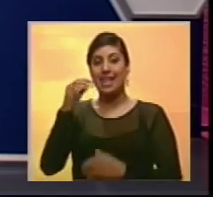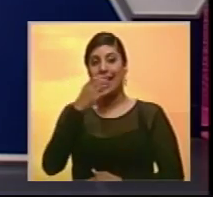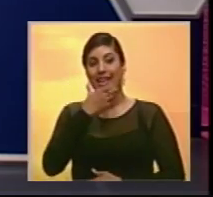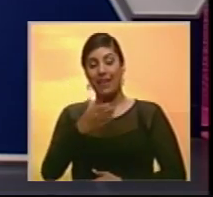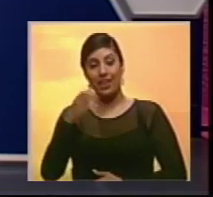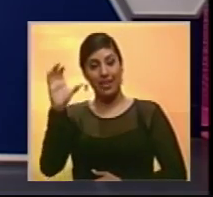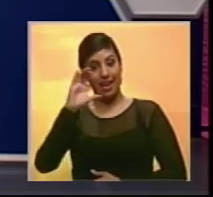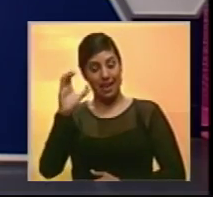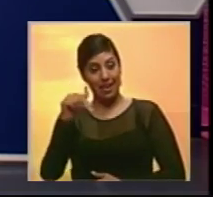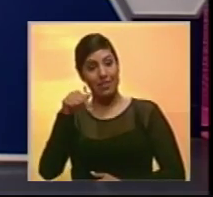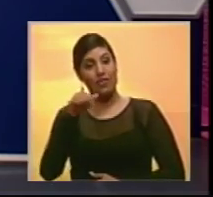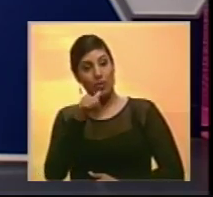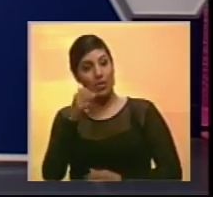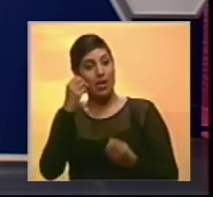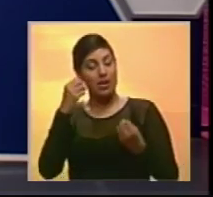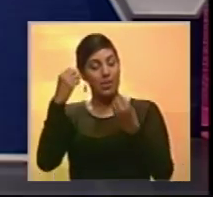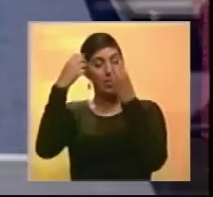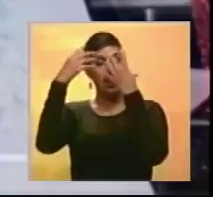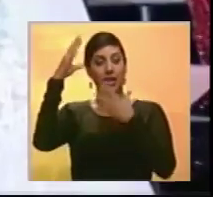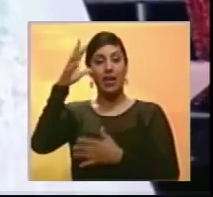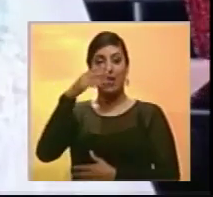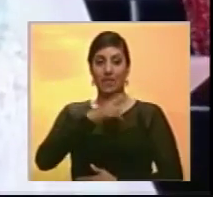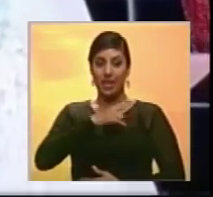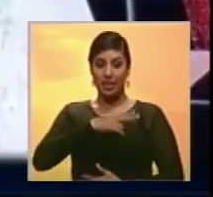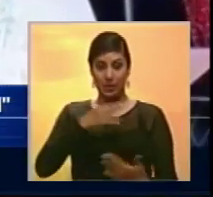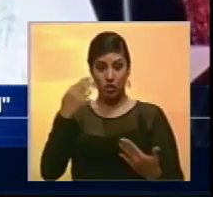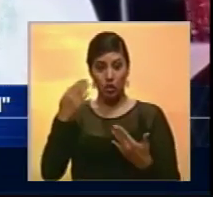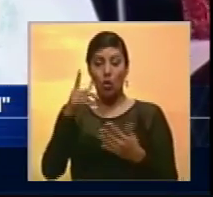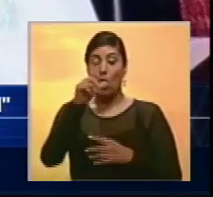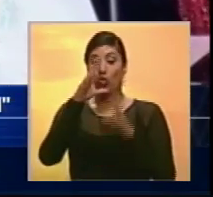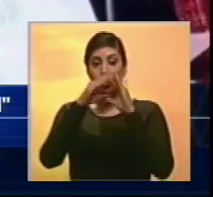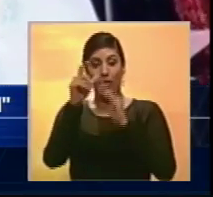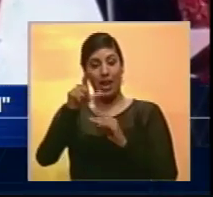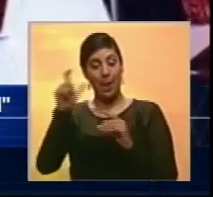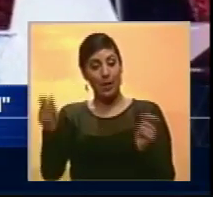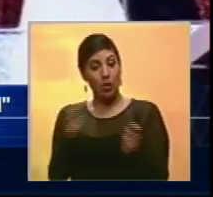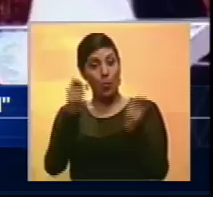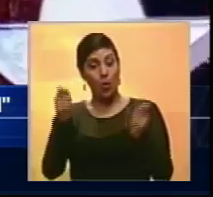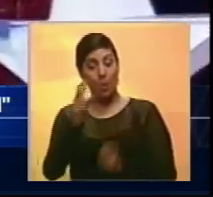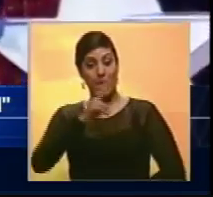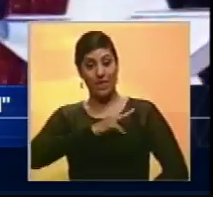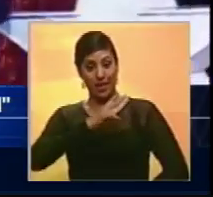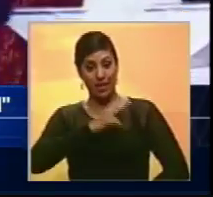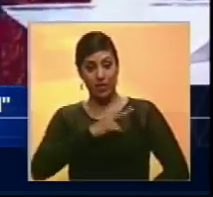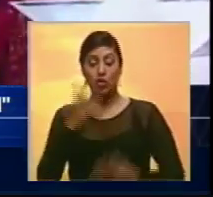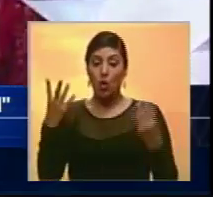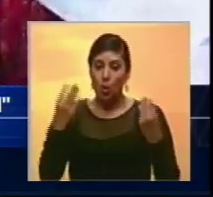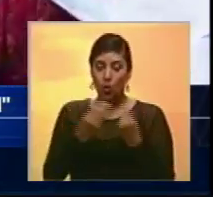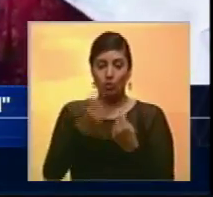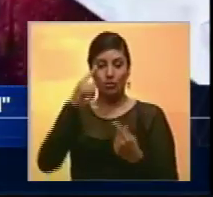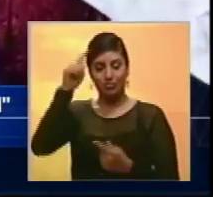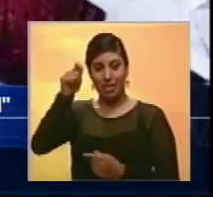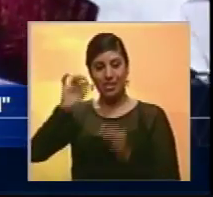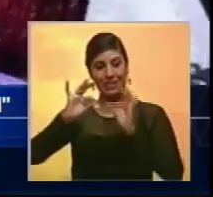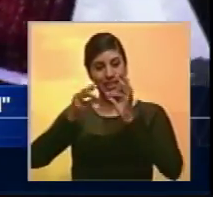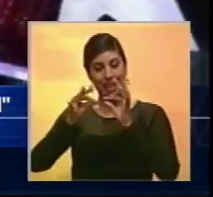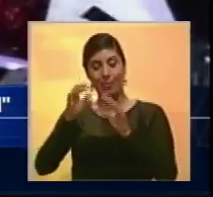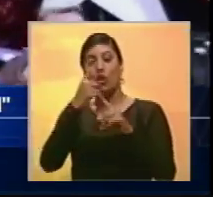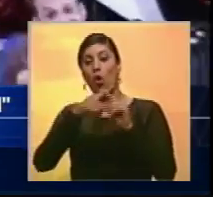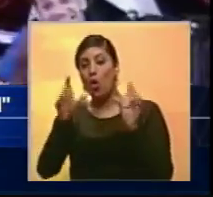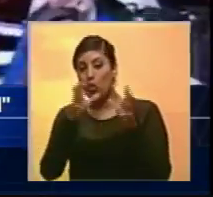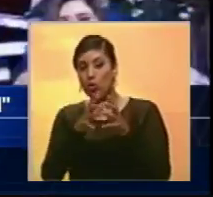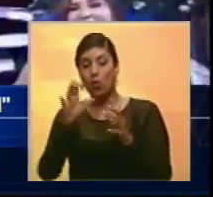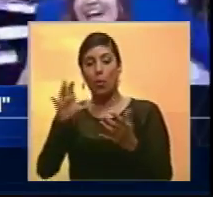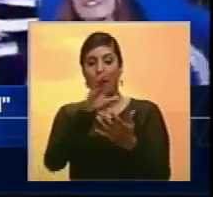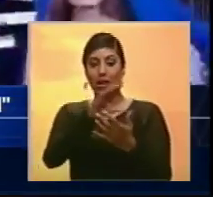nuestro canal Brilla una luz en Venevisión. Todas las figuras de los programas de Venevisión, junto a reconocidos intérpretes y